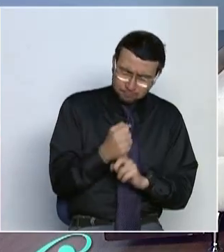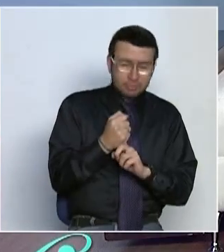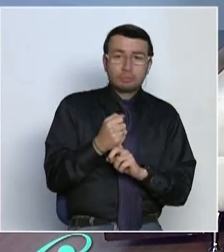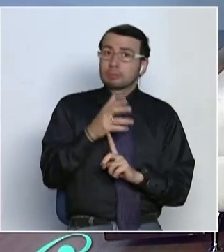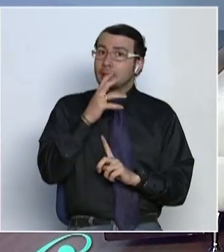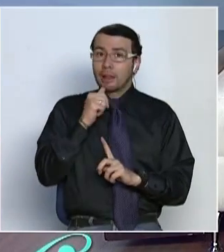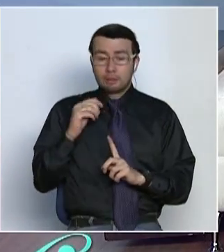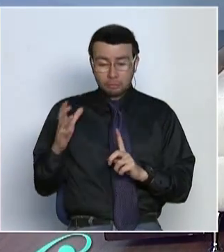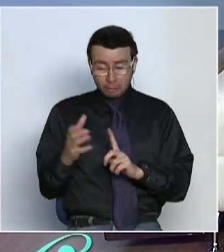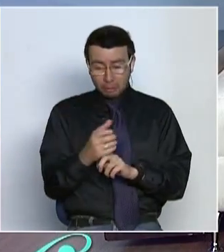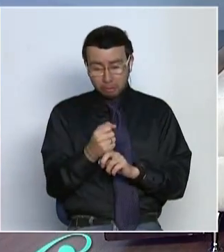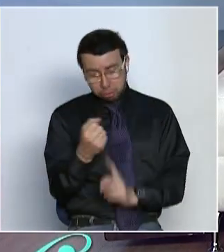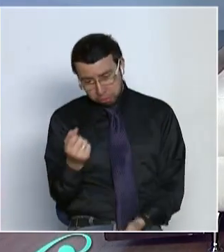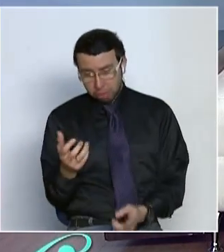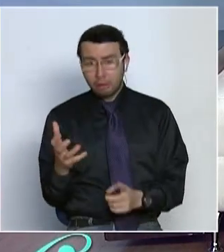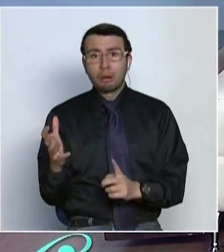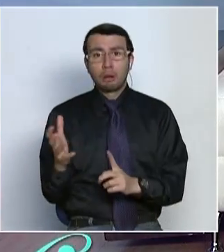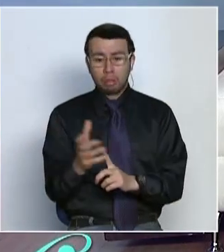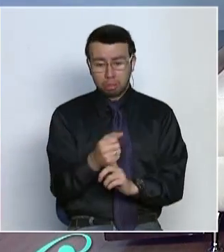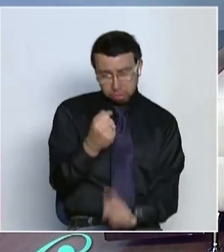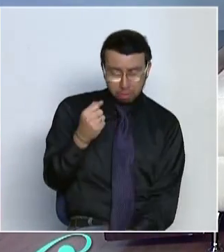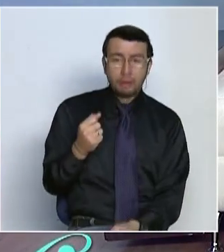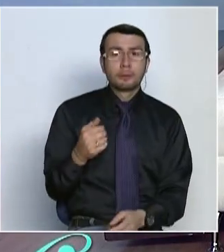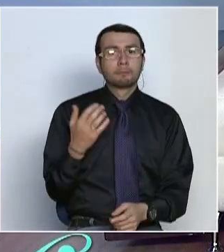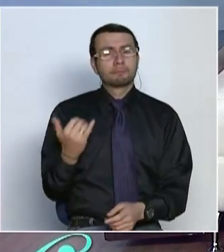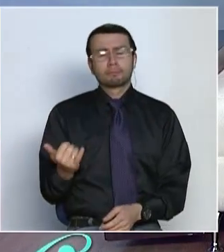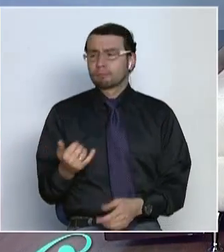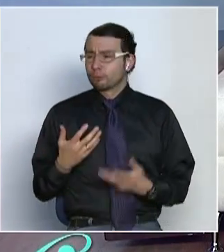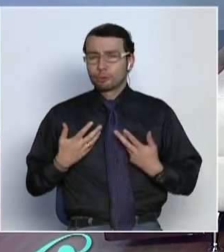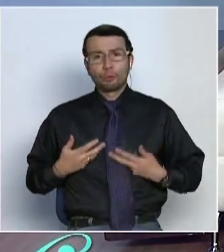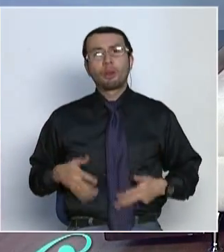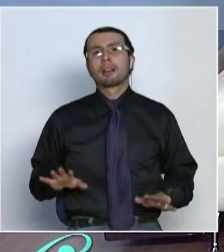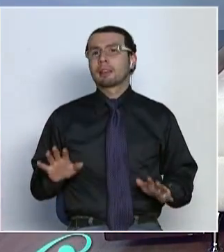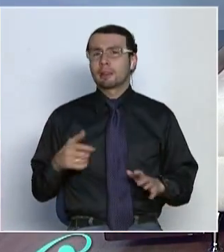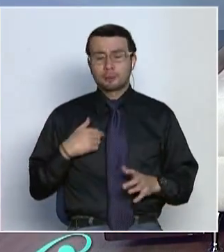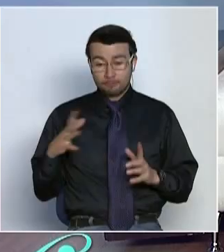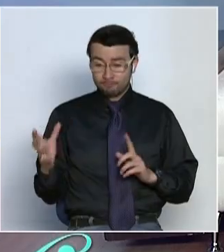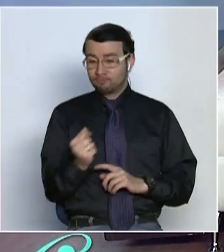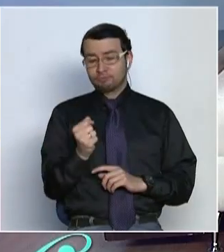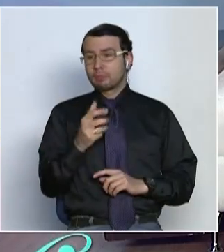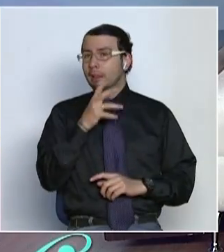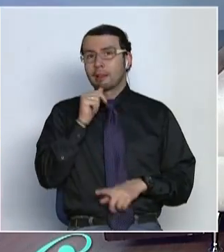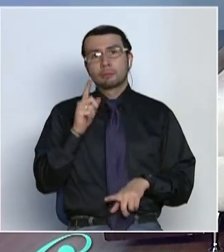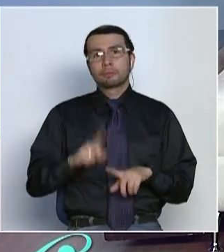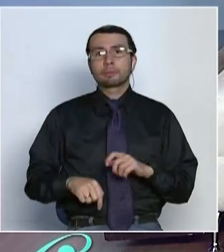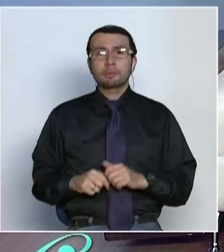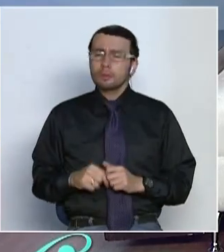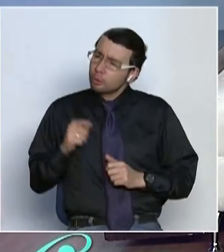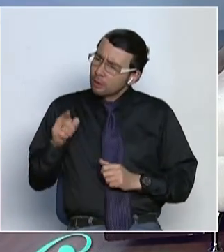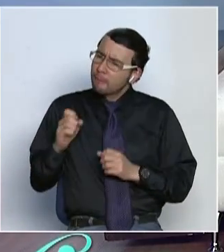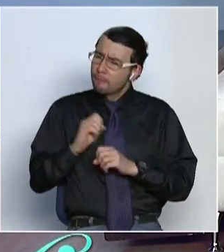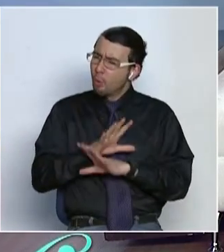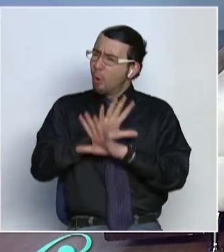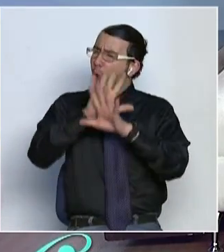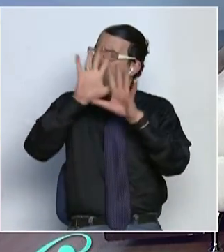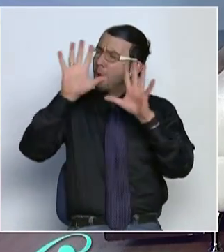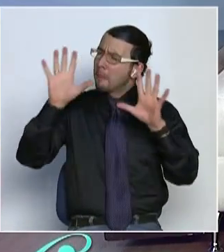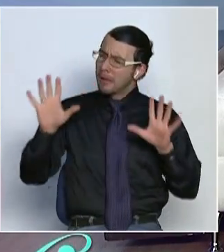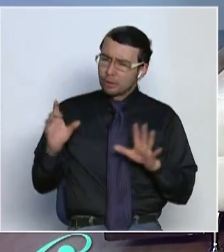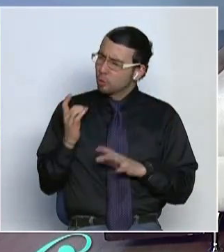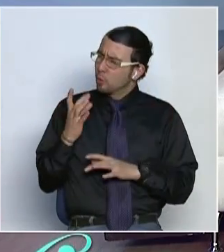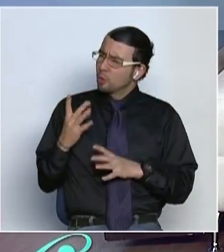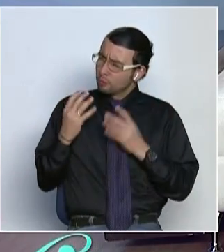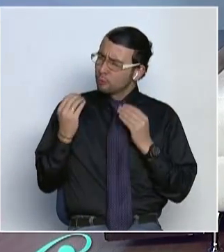me zafa lo que yo coja, se me zafa de las manos. ¿A usted la despierta el dolor en la madrugada? Sí, mucho dolor